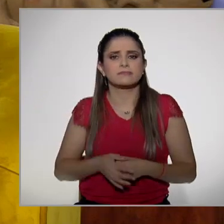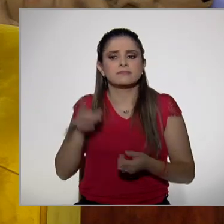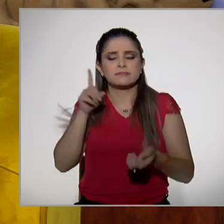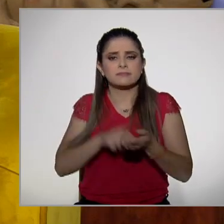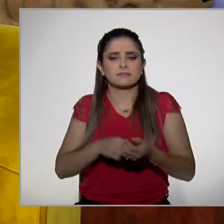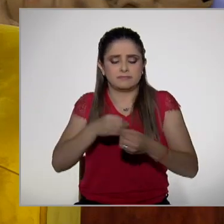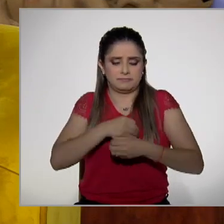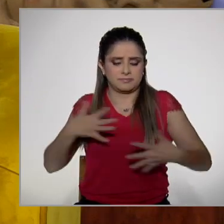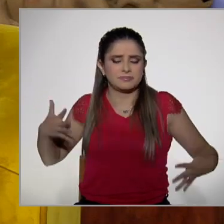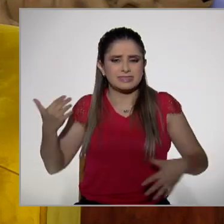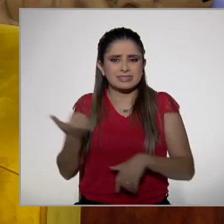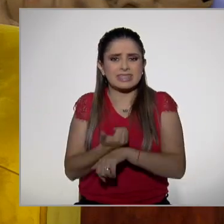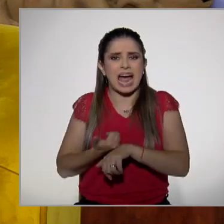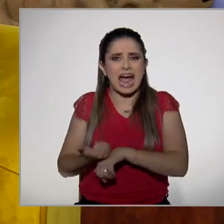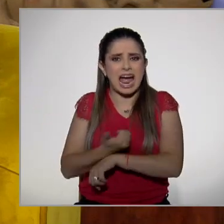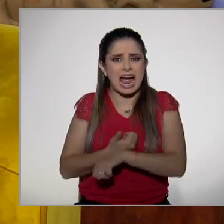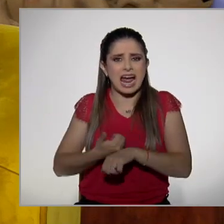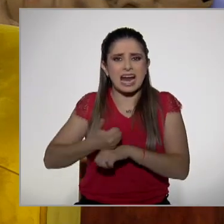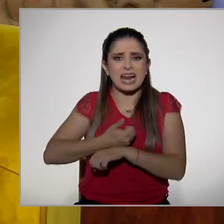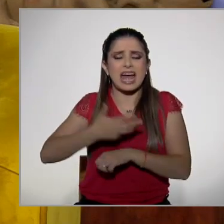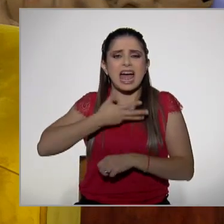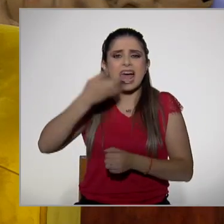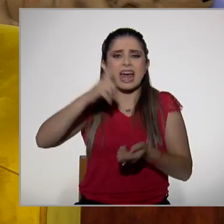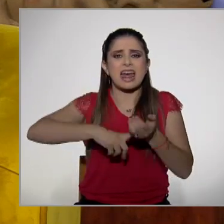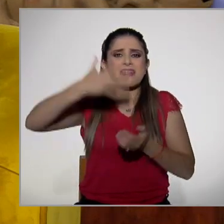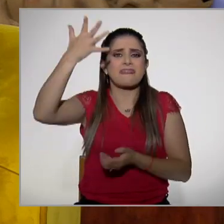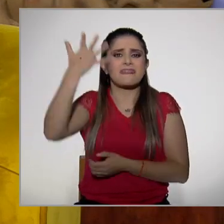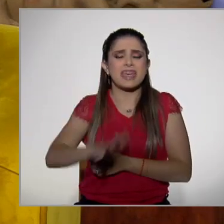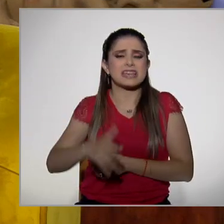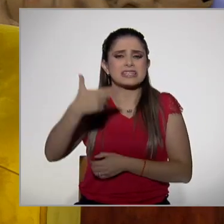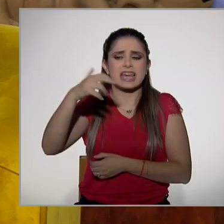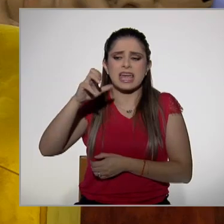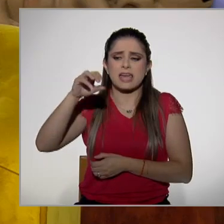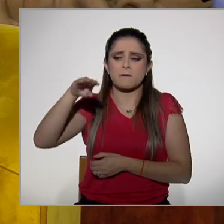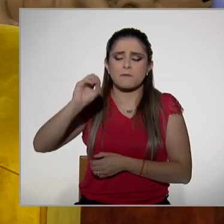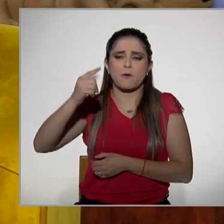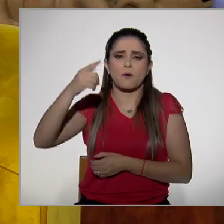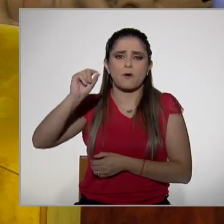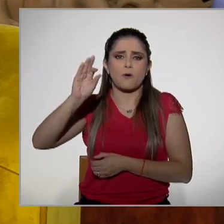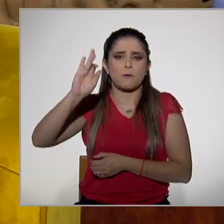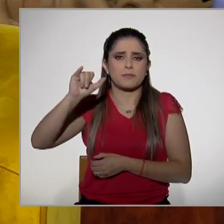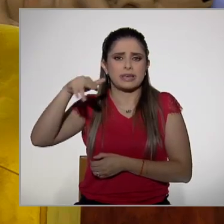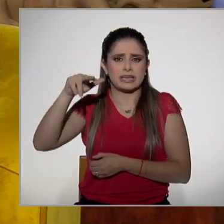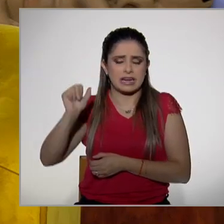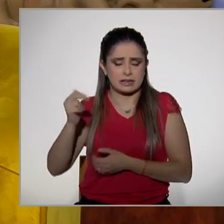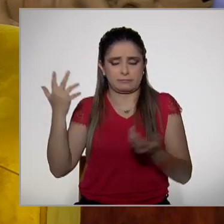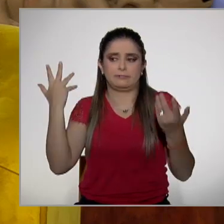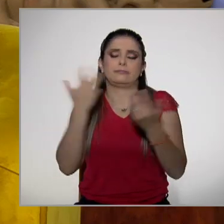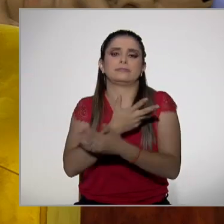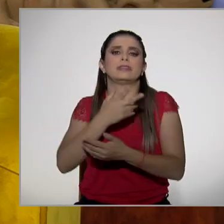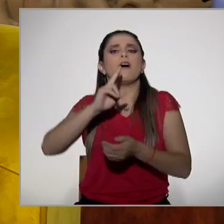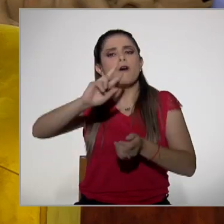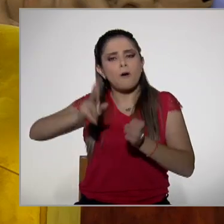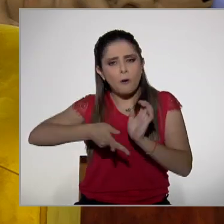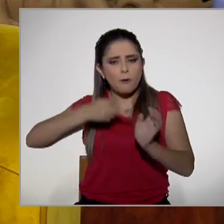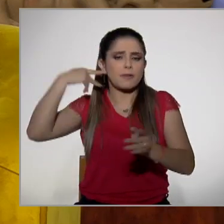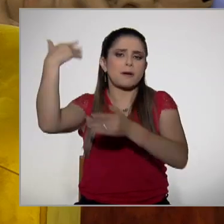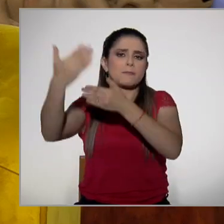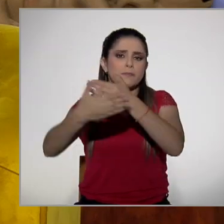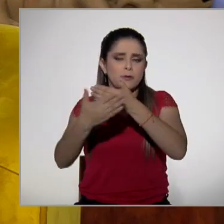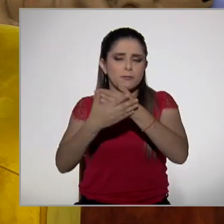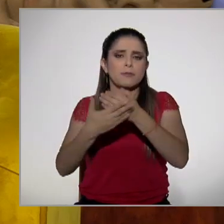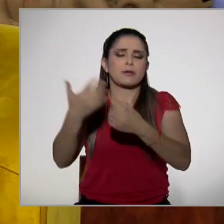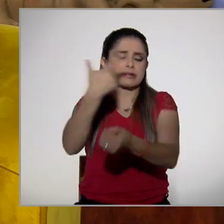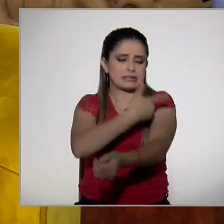desangró salió con 10 de hemoglobina les pregunta en cuánto tiempo me puedo volver a hacer una biometría hemática